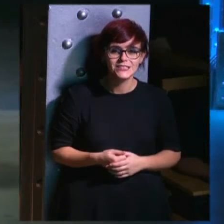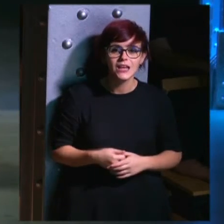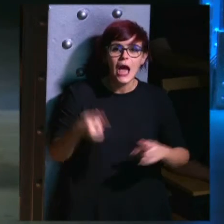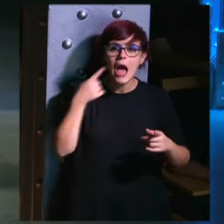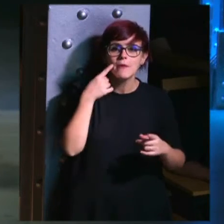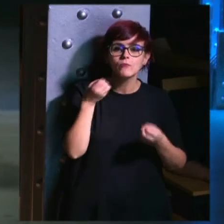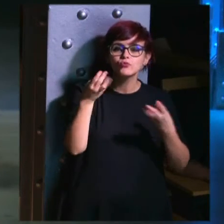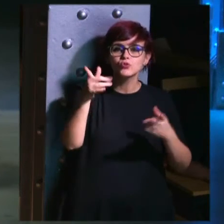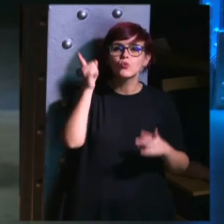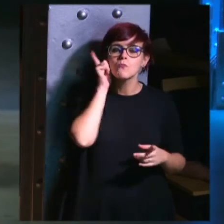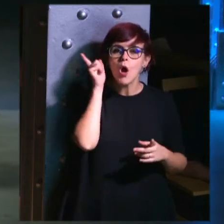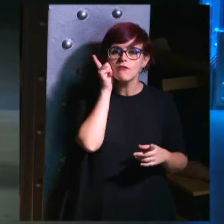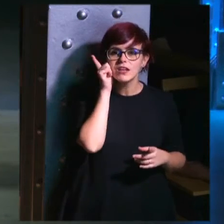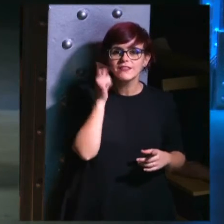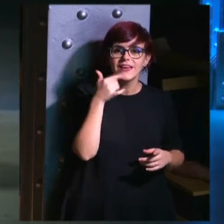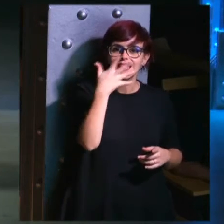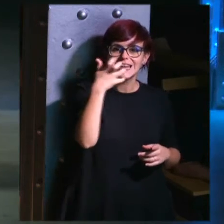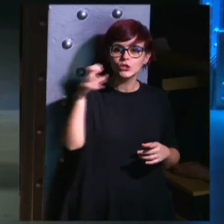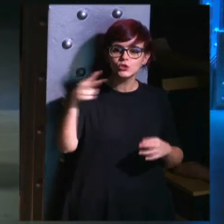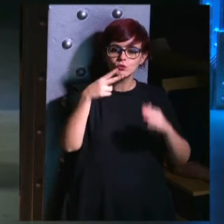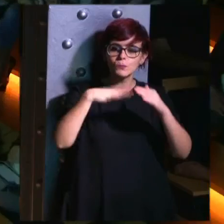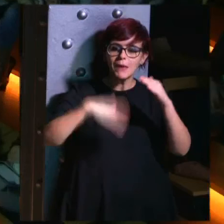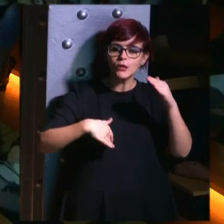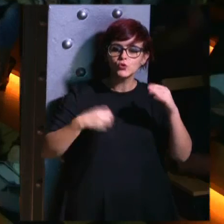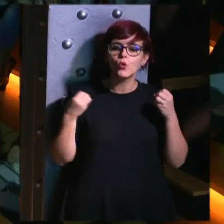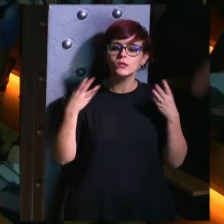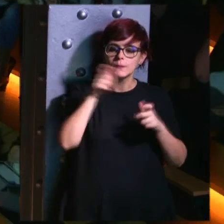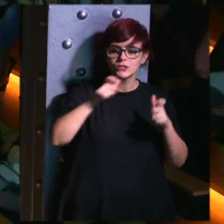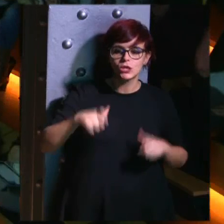¿Cuántos de vosotros tenéis en el bolsillo un móvil de menos de 500 euros?